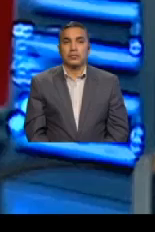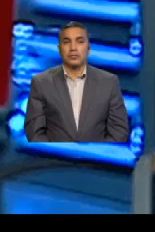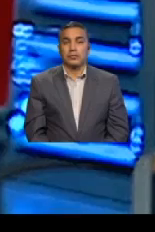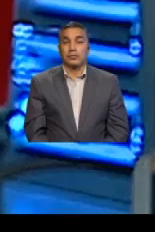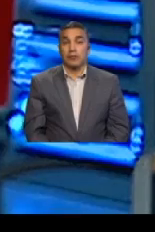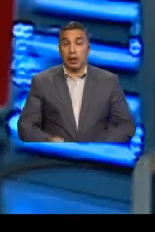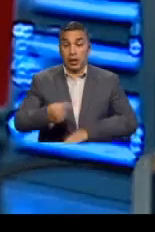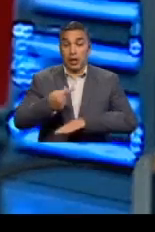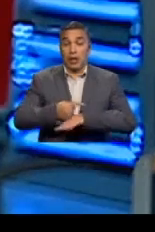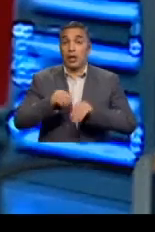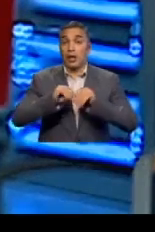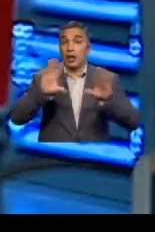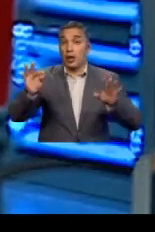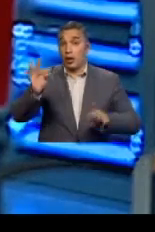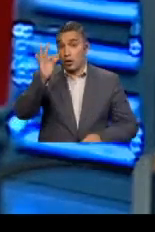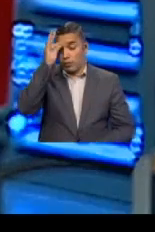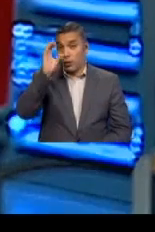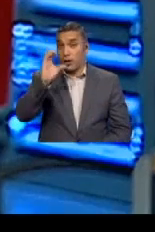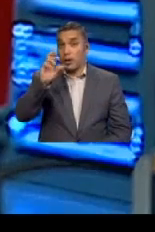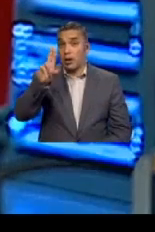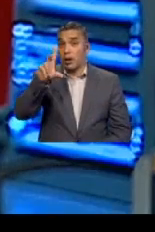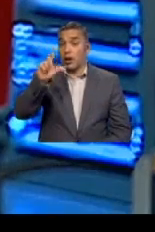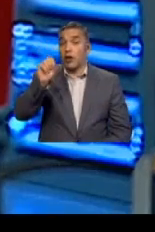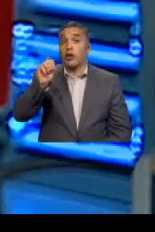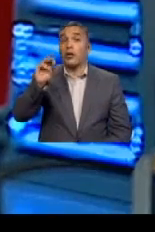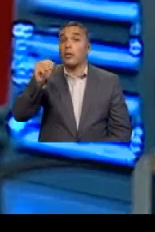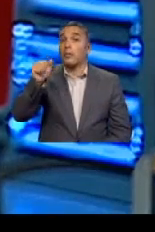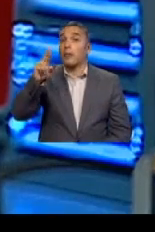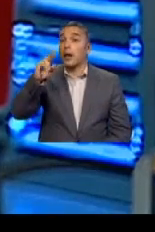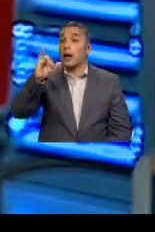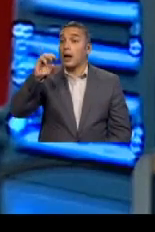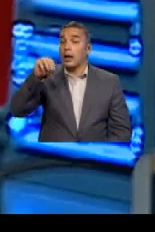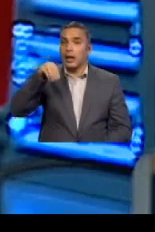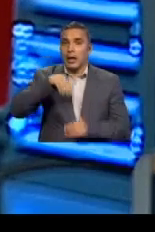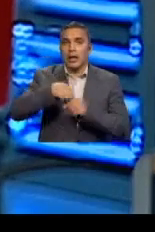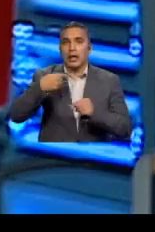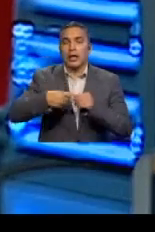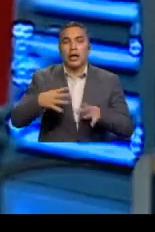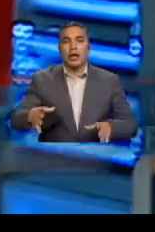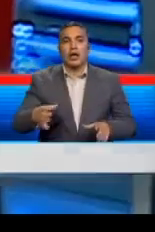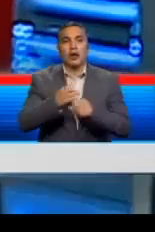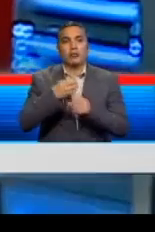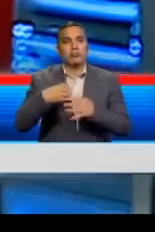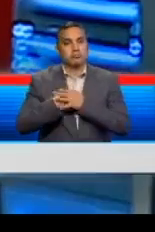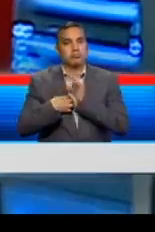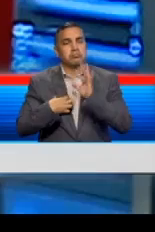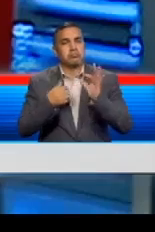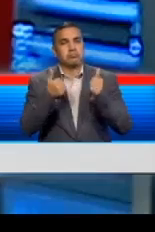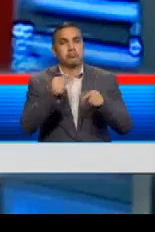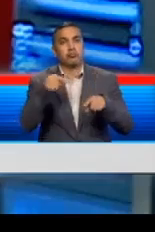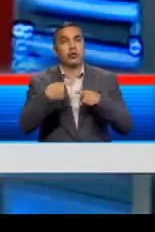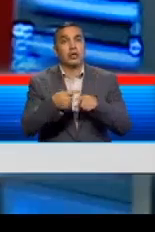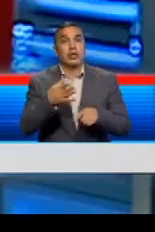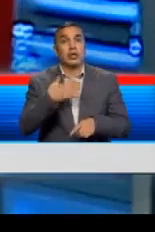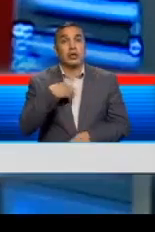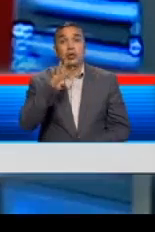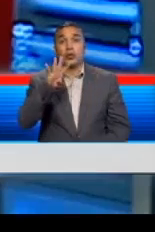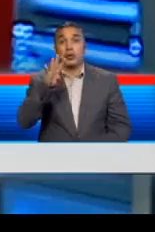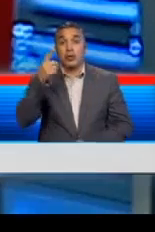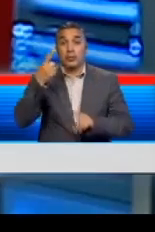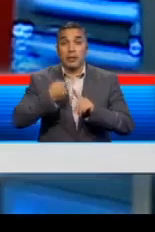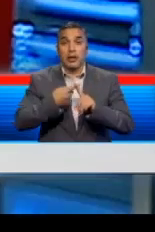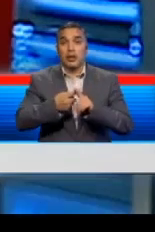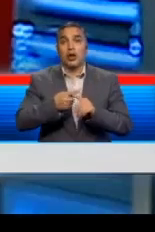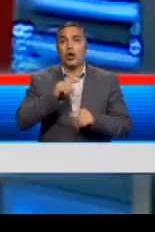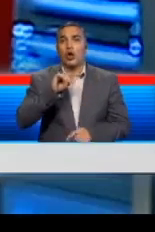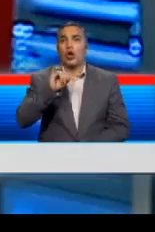El gerente general del Hospital Carlos Andrade Marín de Quito se recuperó de la COVID-19 tras permanecer 4 meses